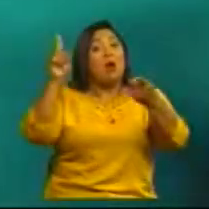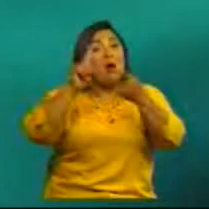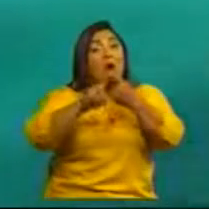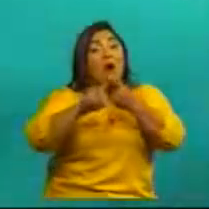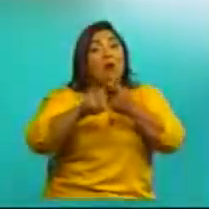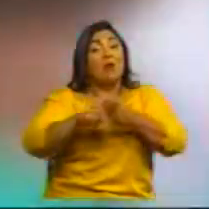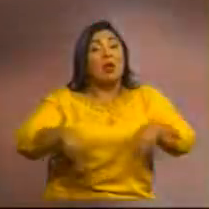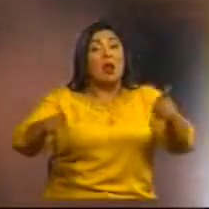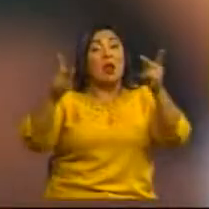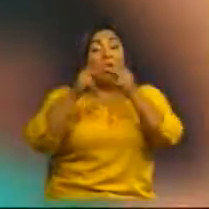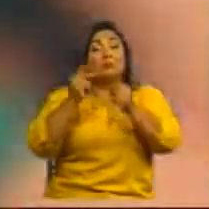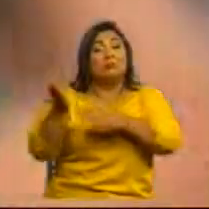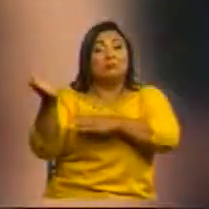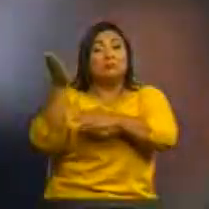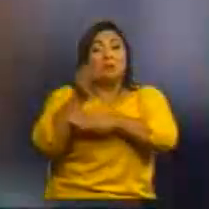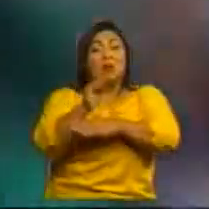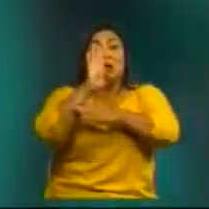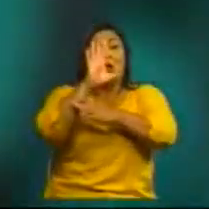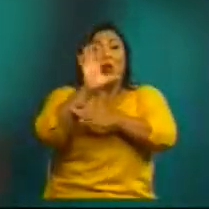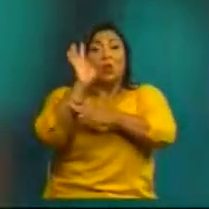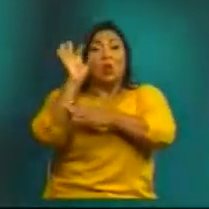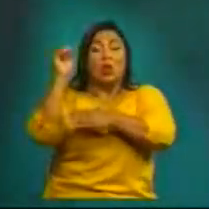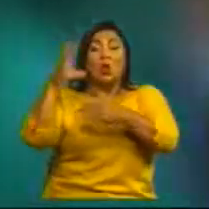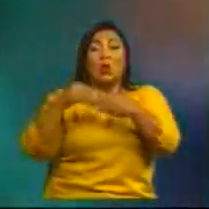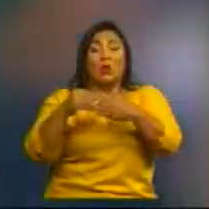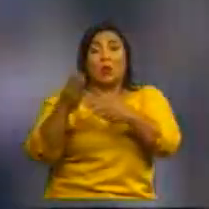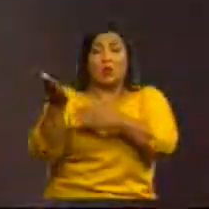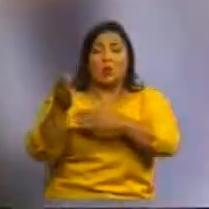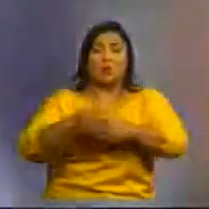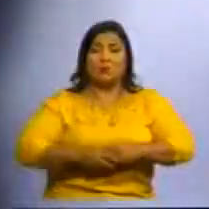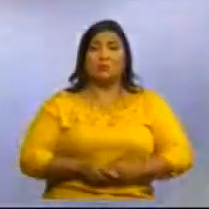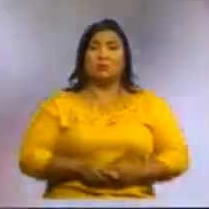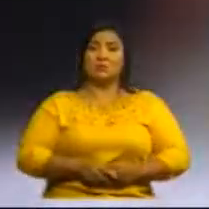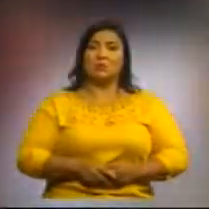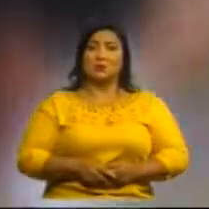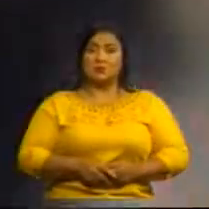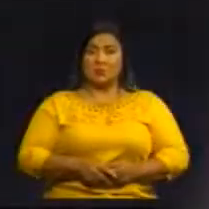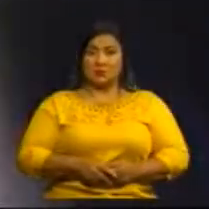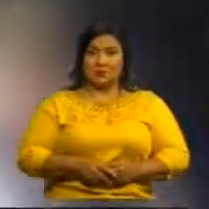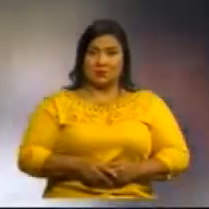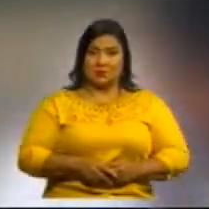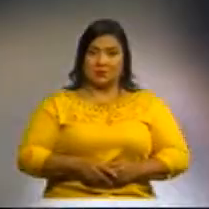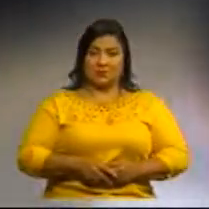del estipendio regrese a los 590 dólares. Cristian Barzallo, Noticiero 1.